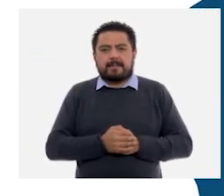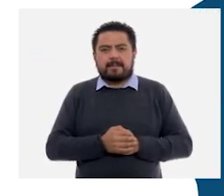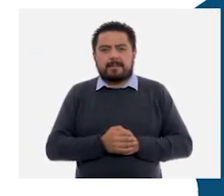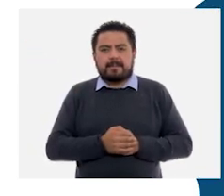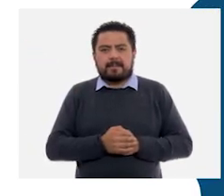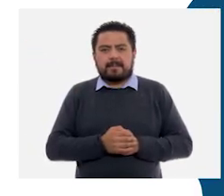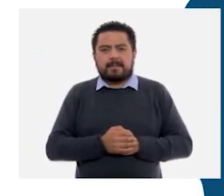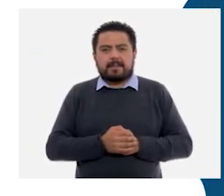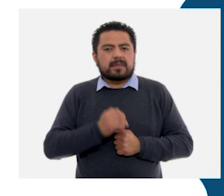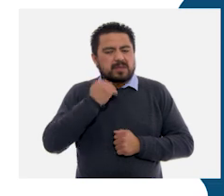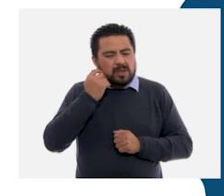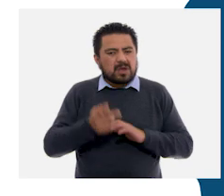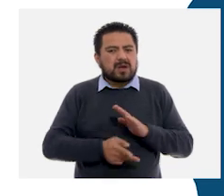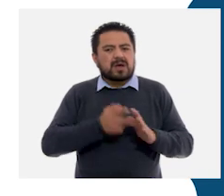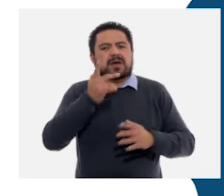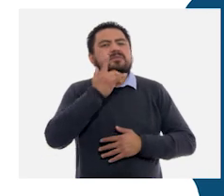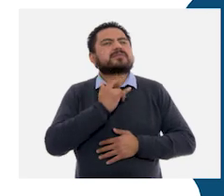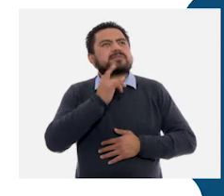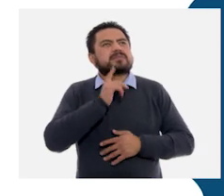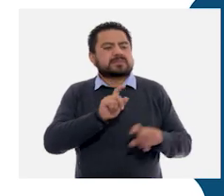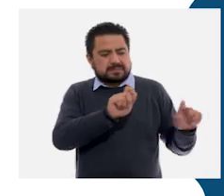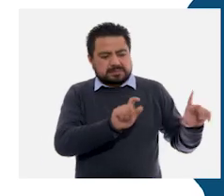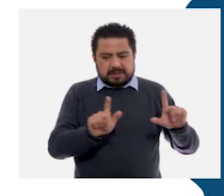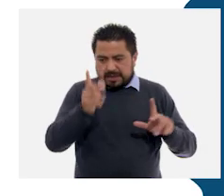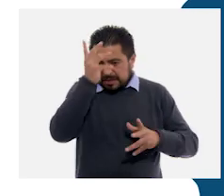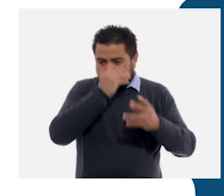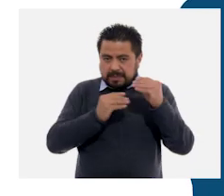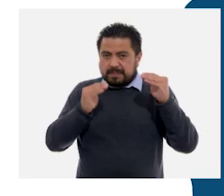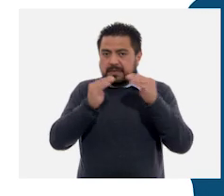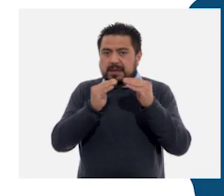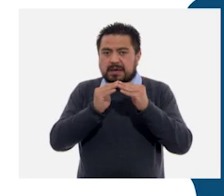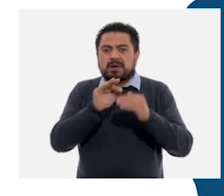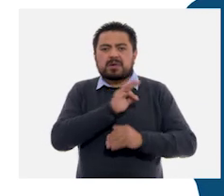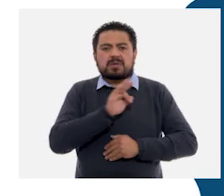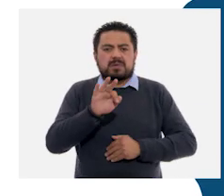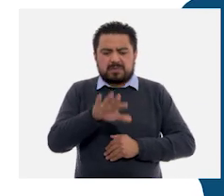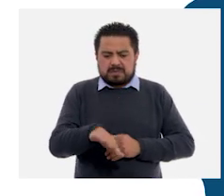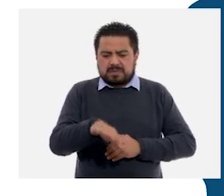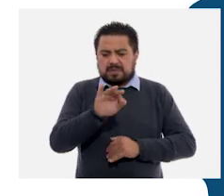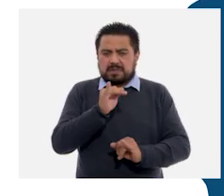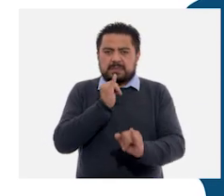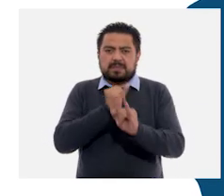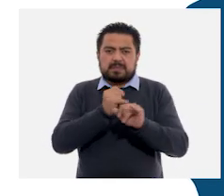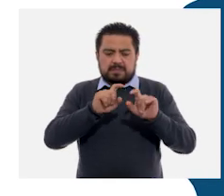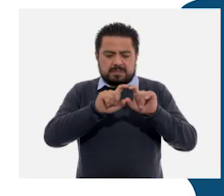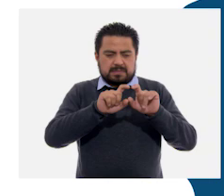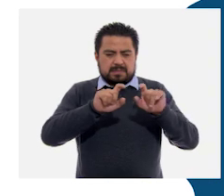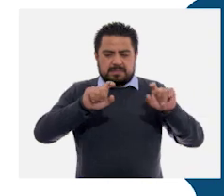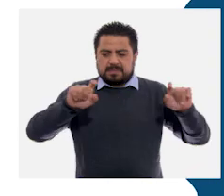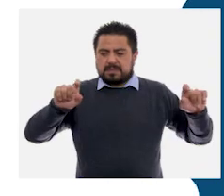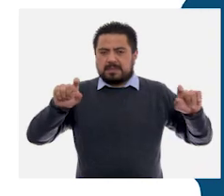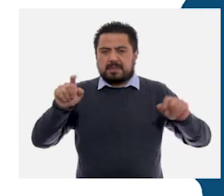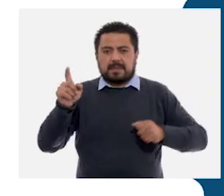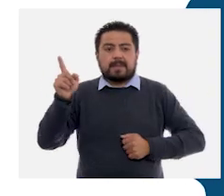conaliteg.sep.gov.mx. Si quieres volver a ver los programas de Aprende en Casa, los puedes encontrar en la siguiente liga: